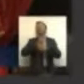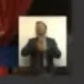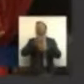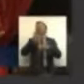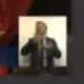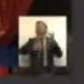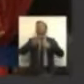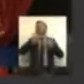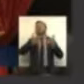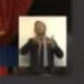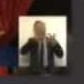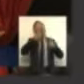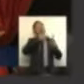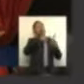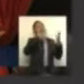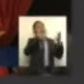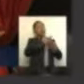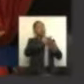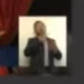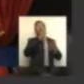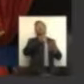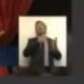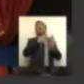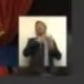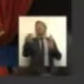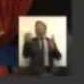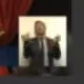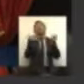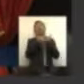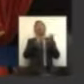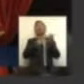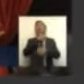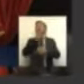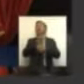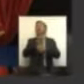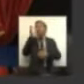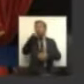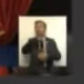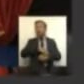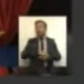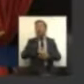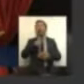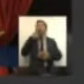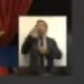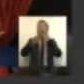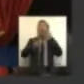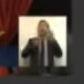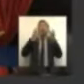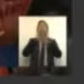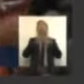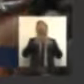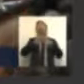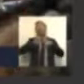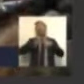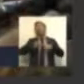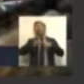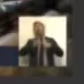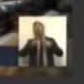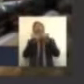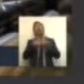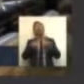los panistas, con un hacha. A machetazos, pues, cuando posiblemente o seguramente